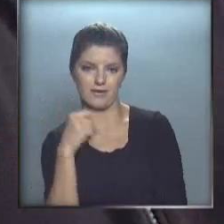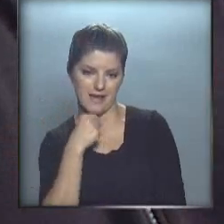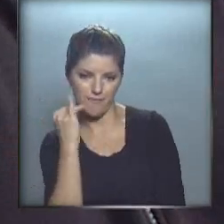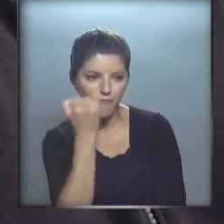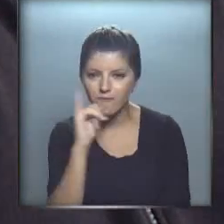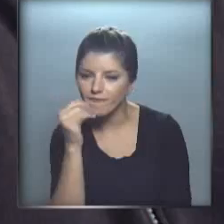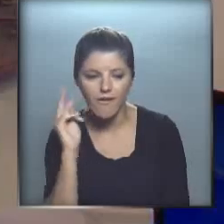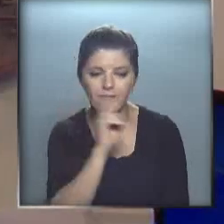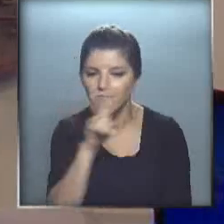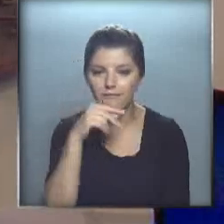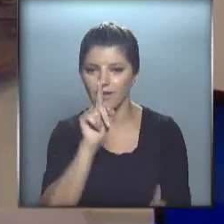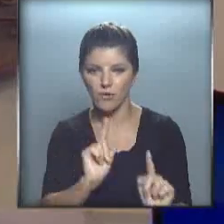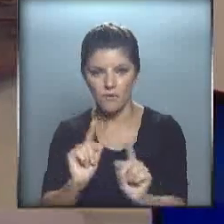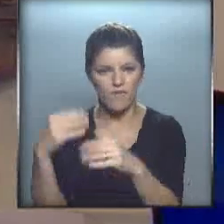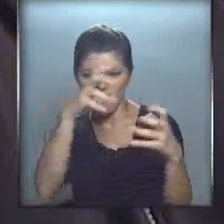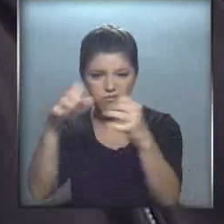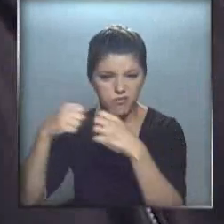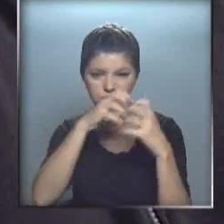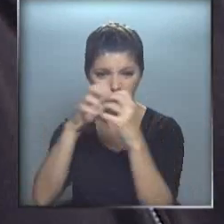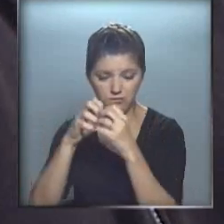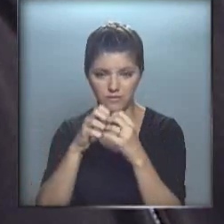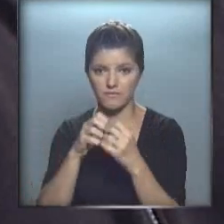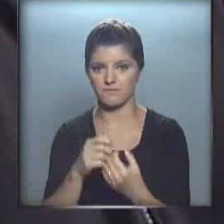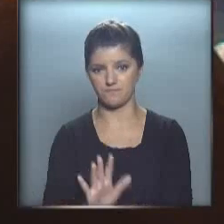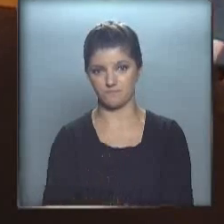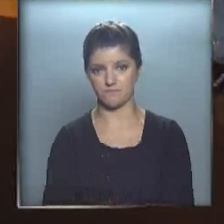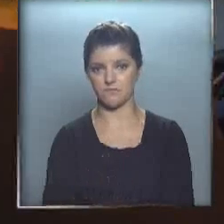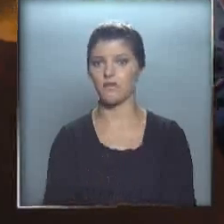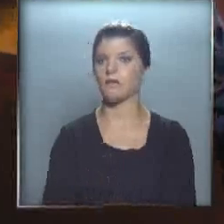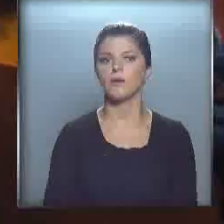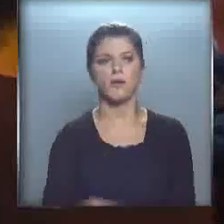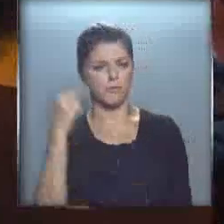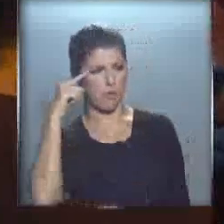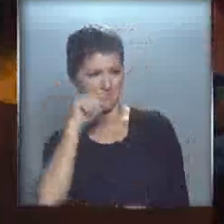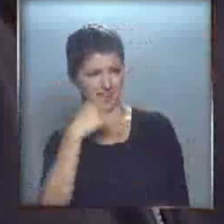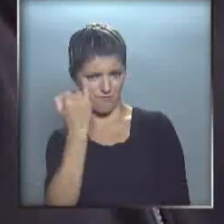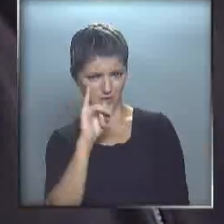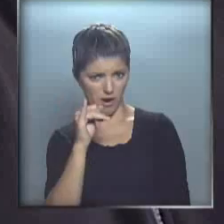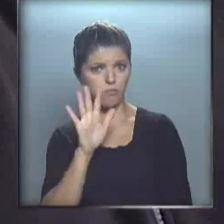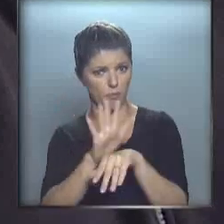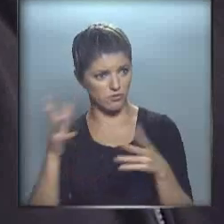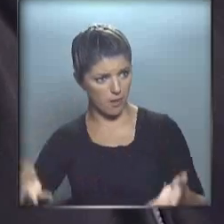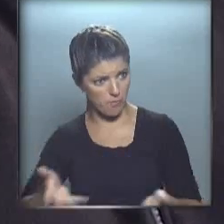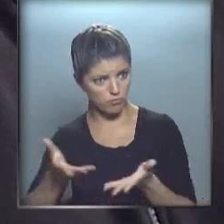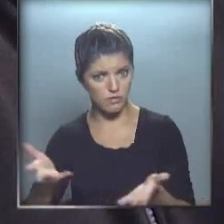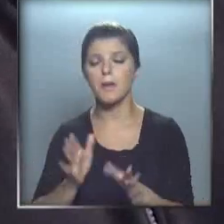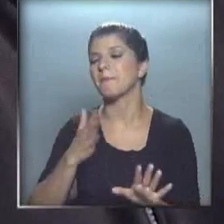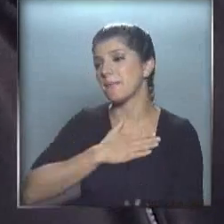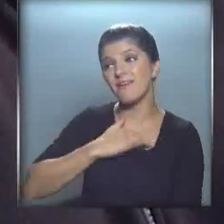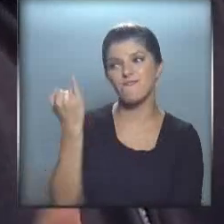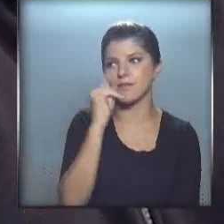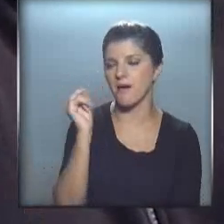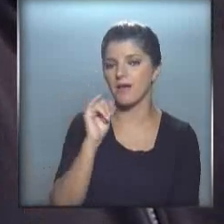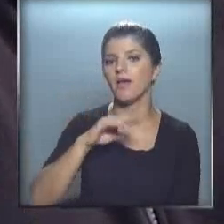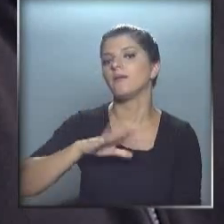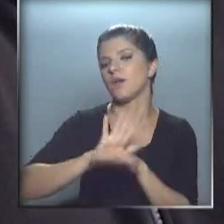que se peleen, se manden entre ellos. Pero ahora, filmar ya es avalar esto, ¿vos crees que el que lo está filmando está de acuerdo? Lo de filmar ya directamente